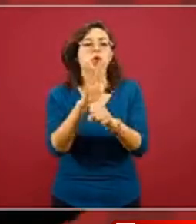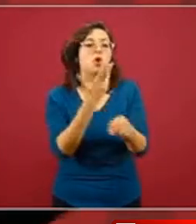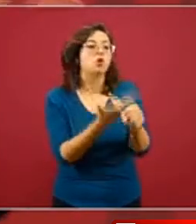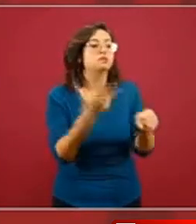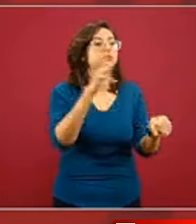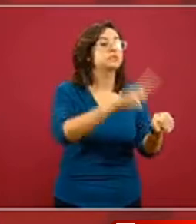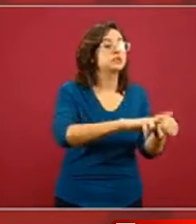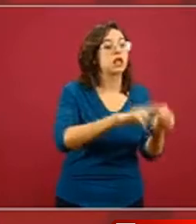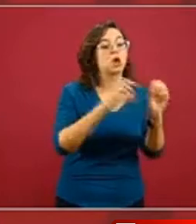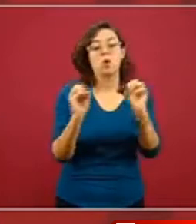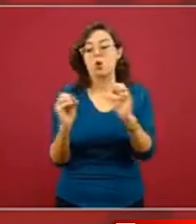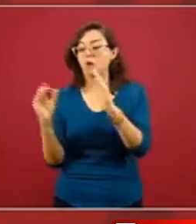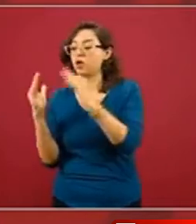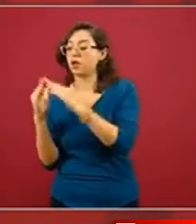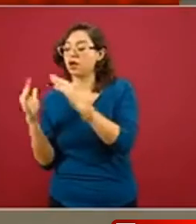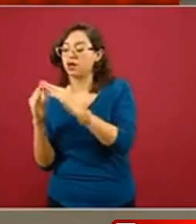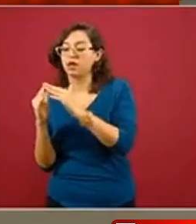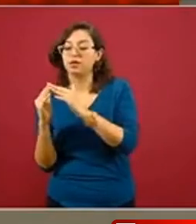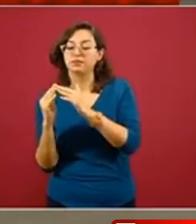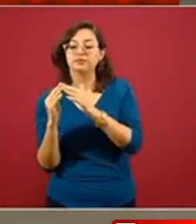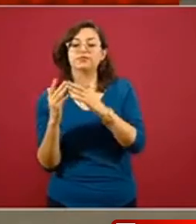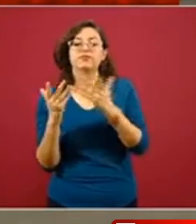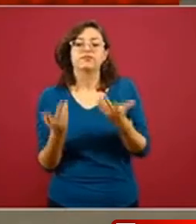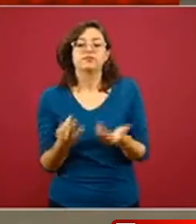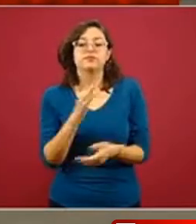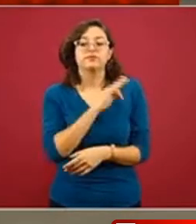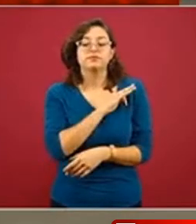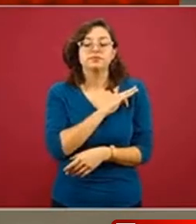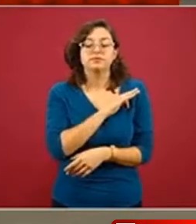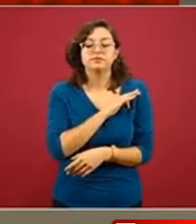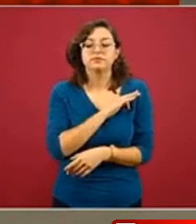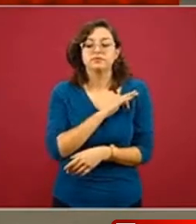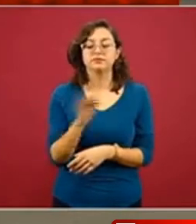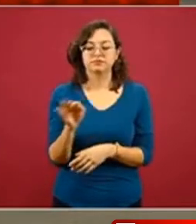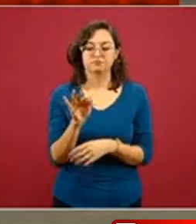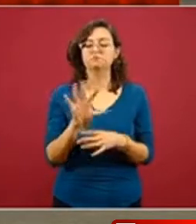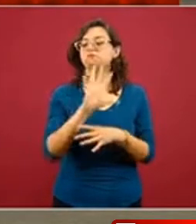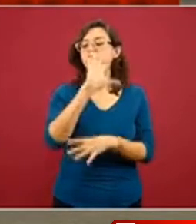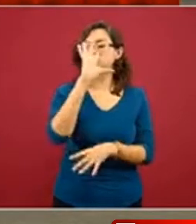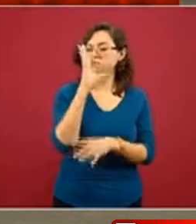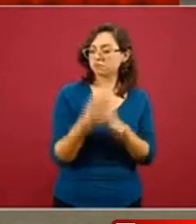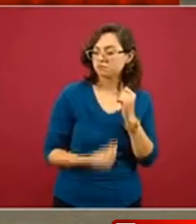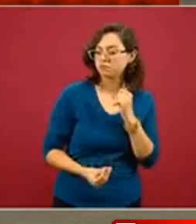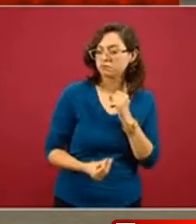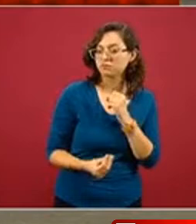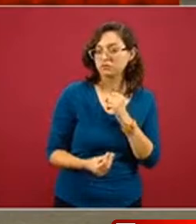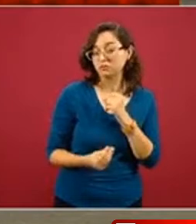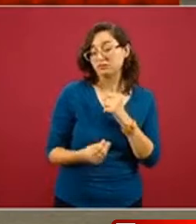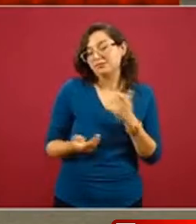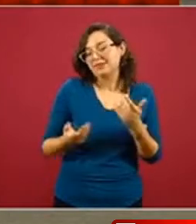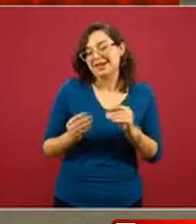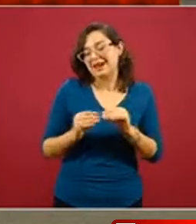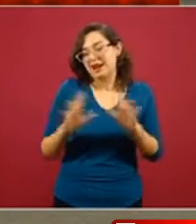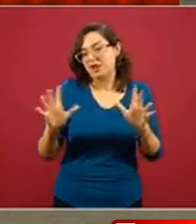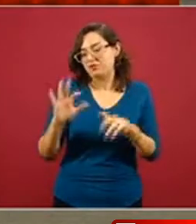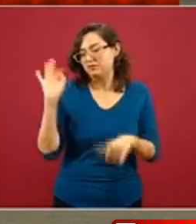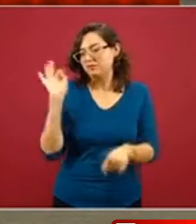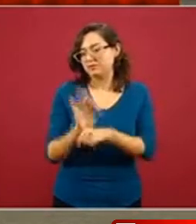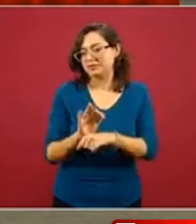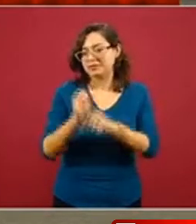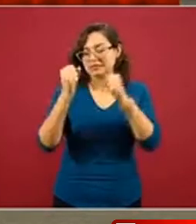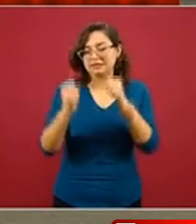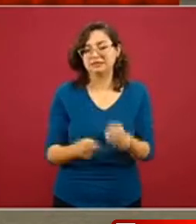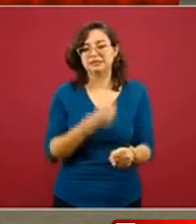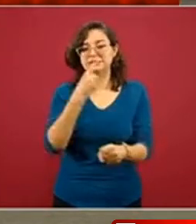hospital, concurrimos o podemos concurrir al evacuar por razones de seguridad,